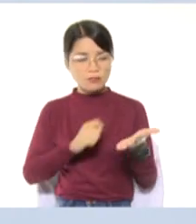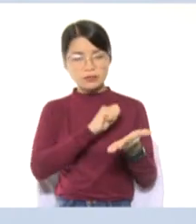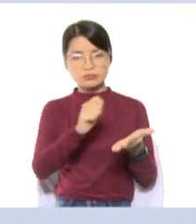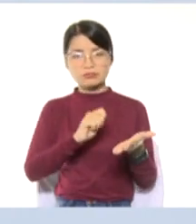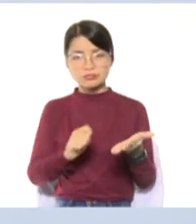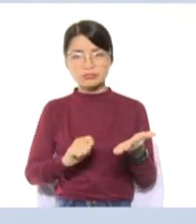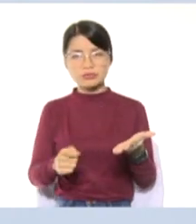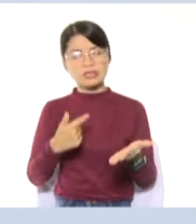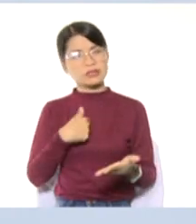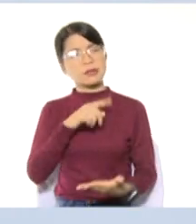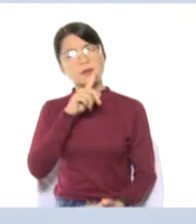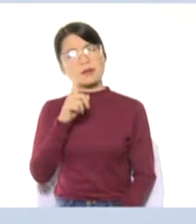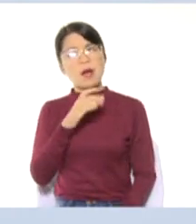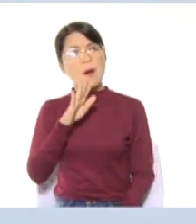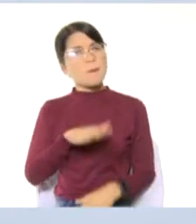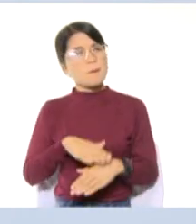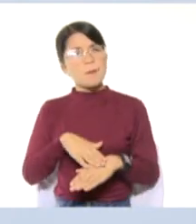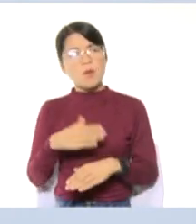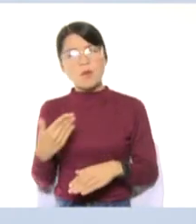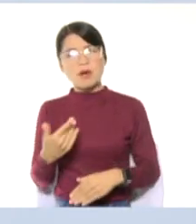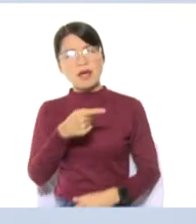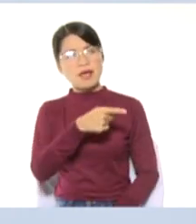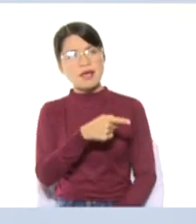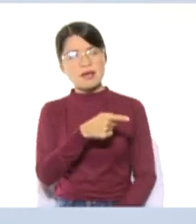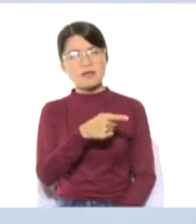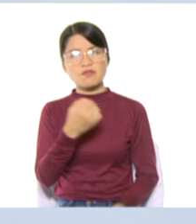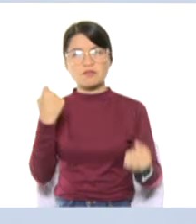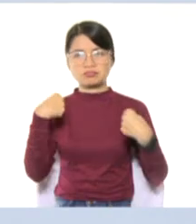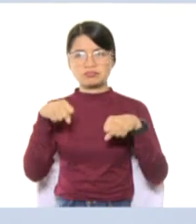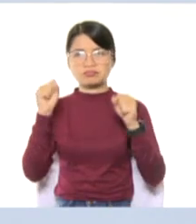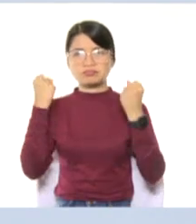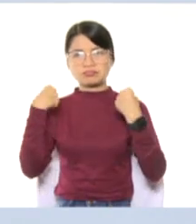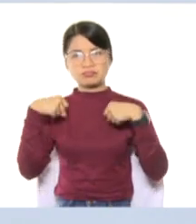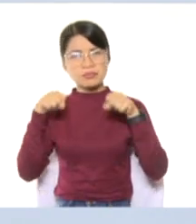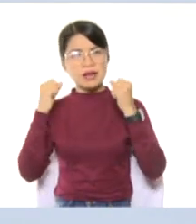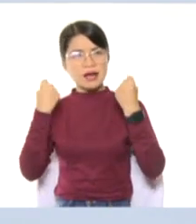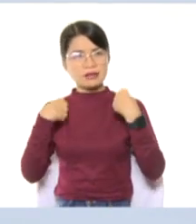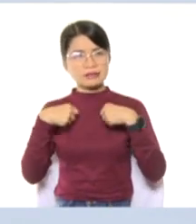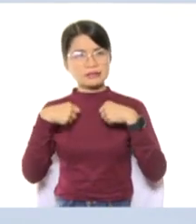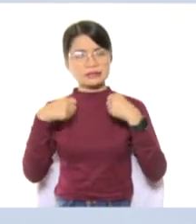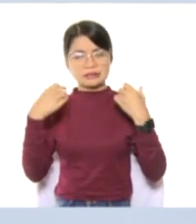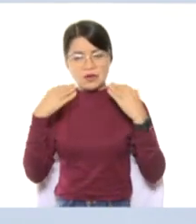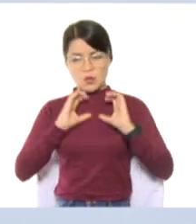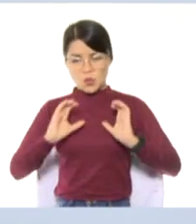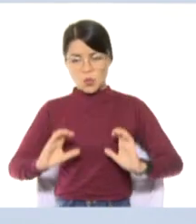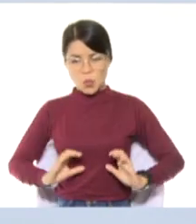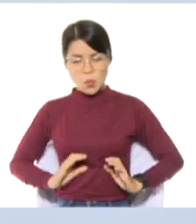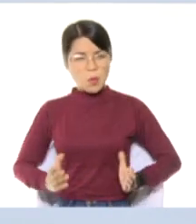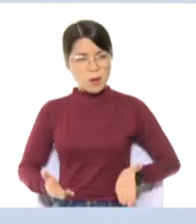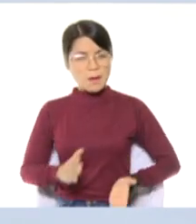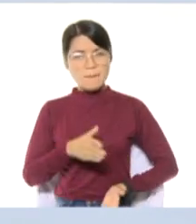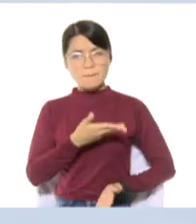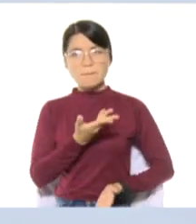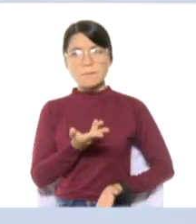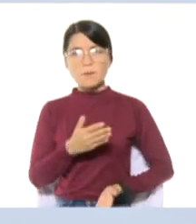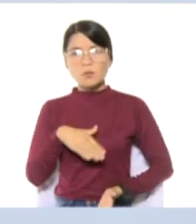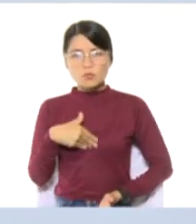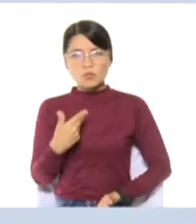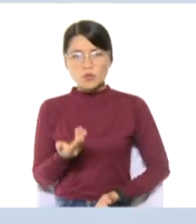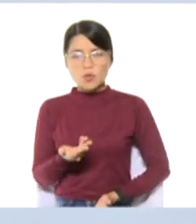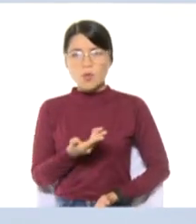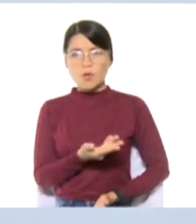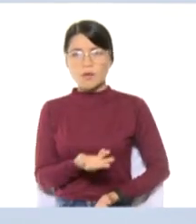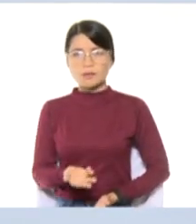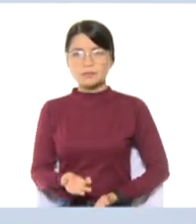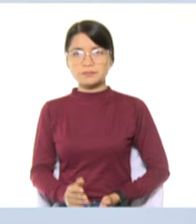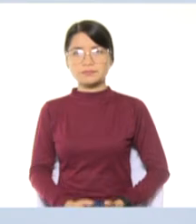que acaso ellos no pueden realizar con algunas adaptaciones, creando las condiciones en la clase de educación